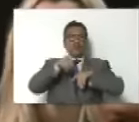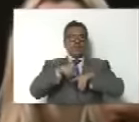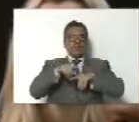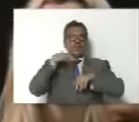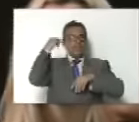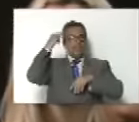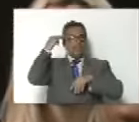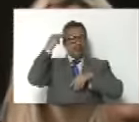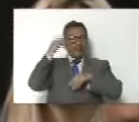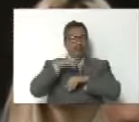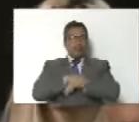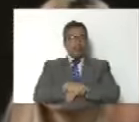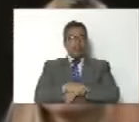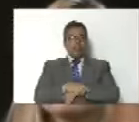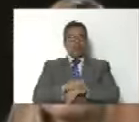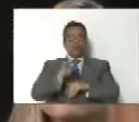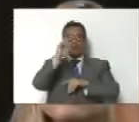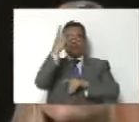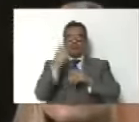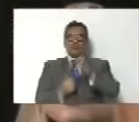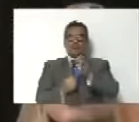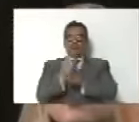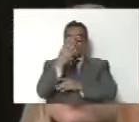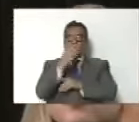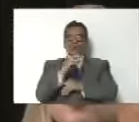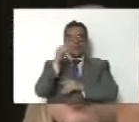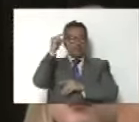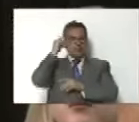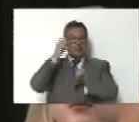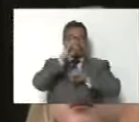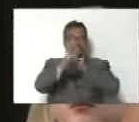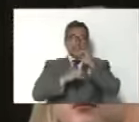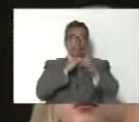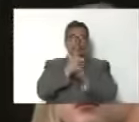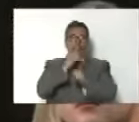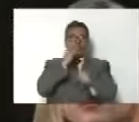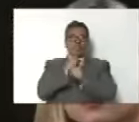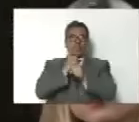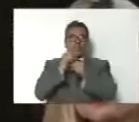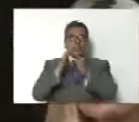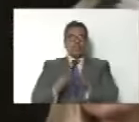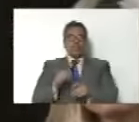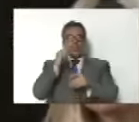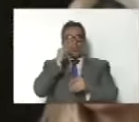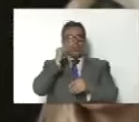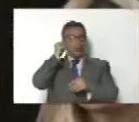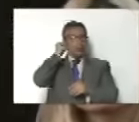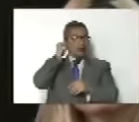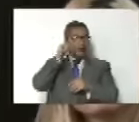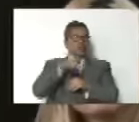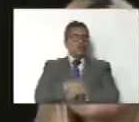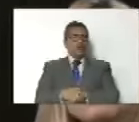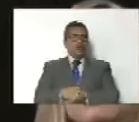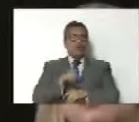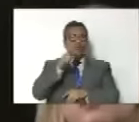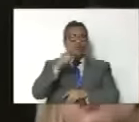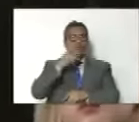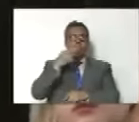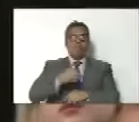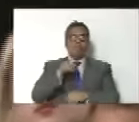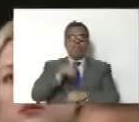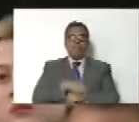en conmemoración del 1 de mayo, Día Internacional de los Trabajadores y las Trabajadoras. Y es la